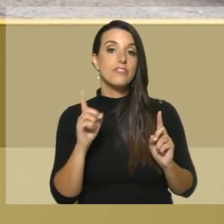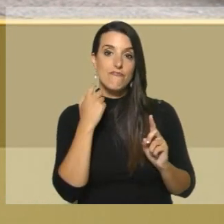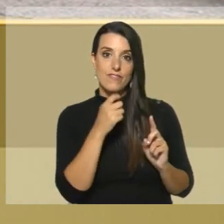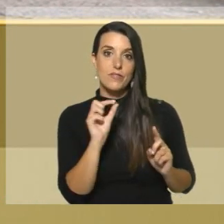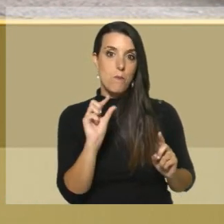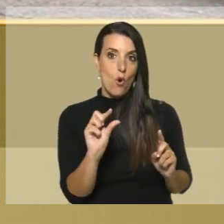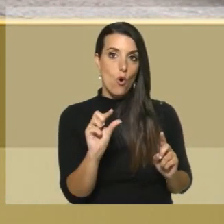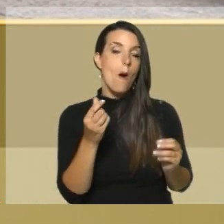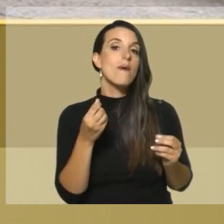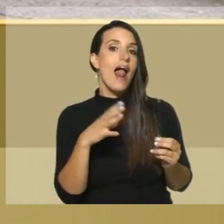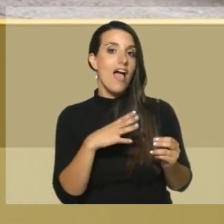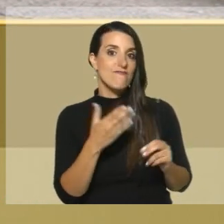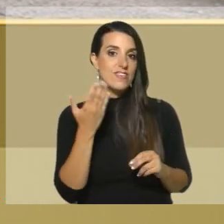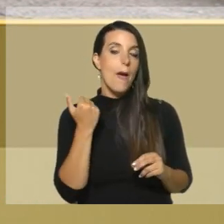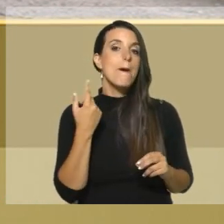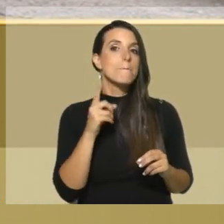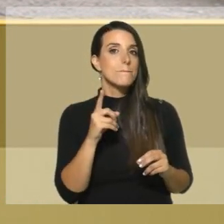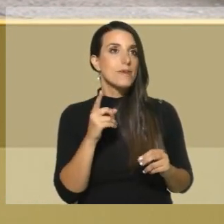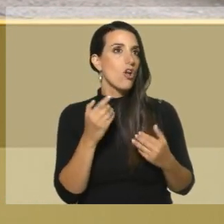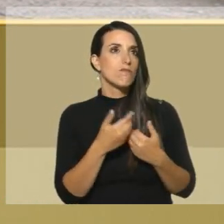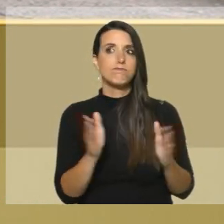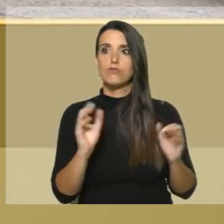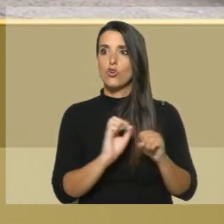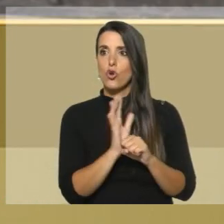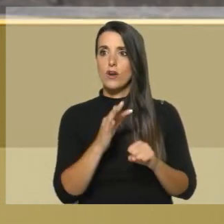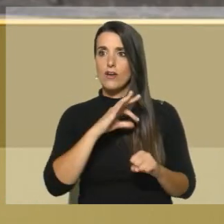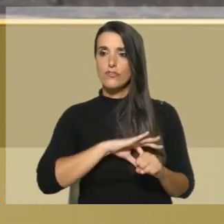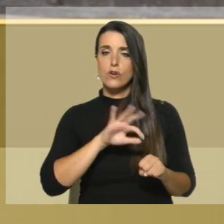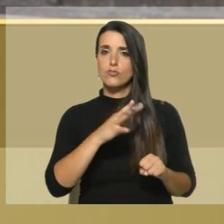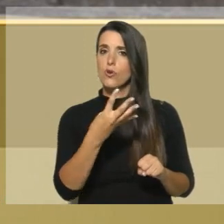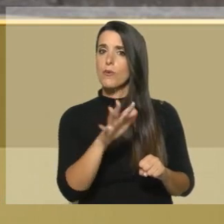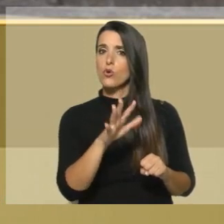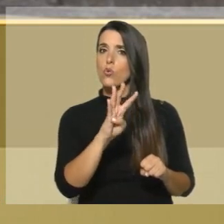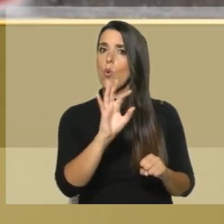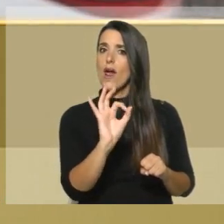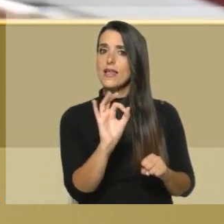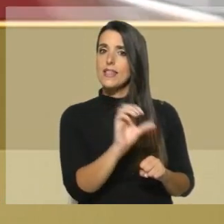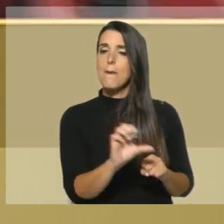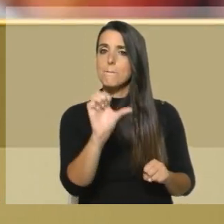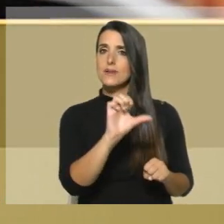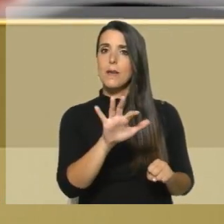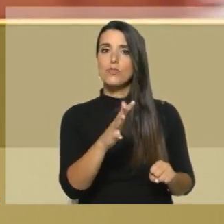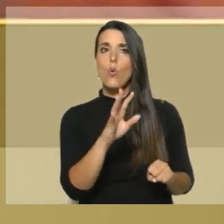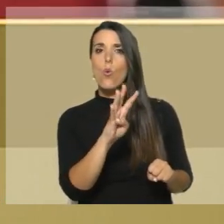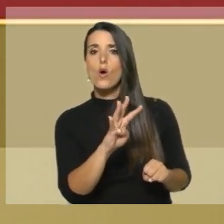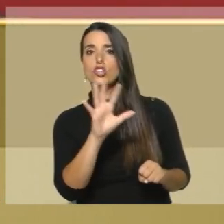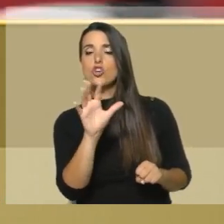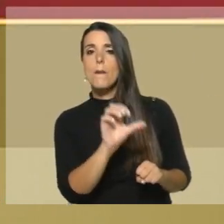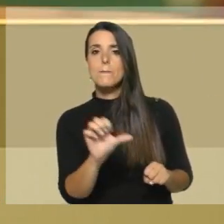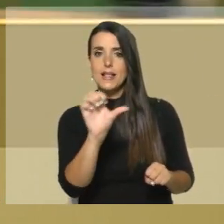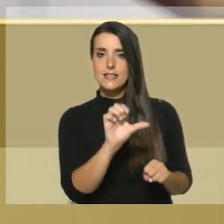pocos para los que había, pero están desde el principio de la pandemia. Son cerca de 40 en varias empresas, son aproximadamente entre 4 y 5